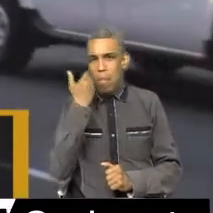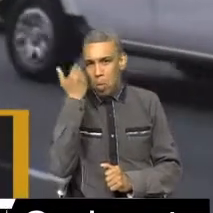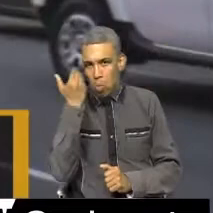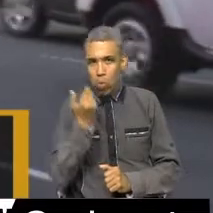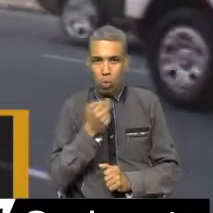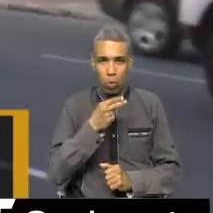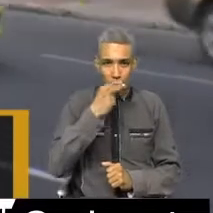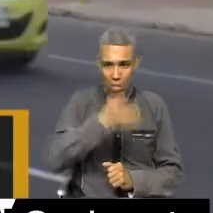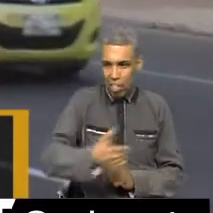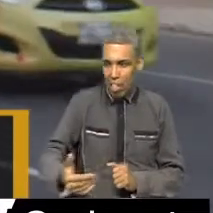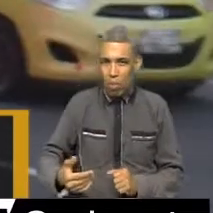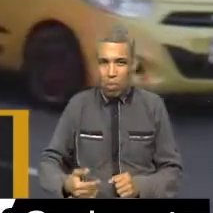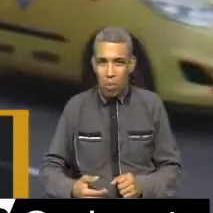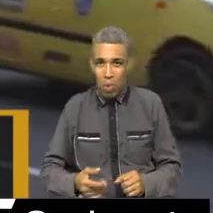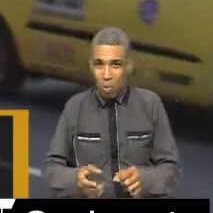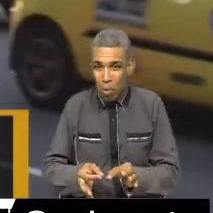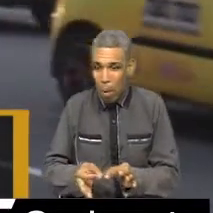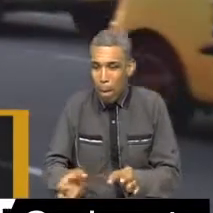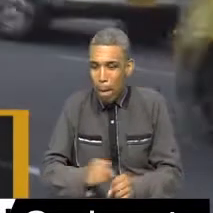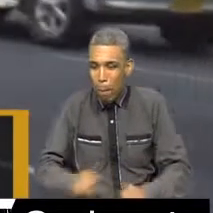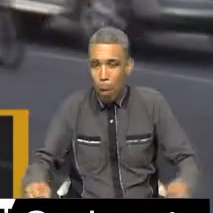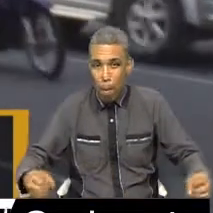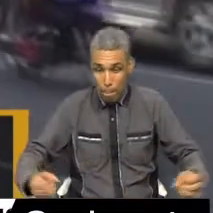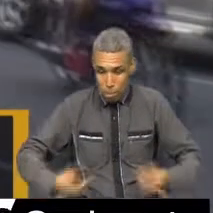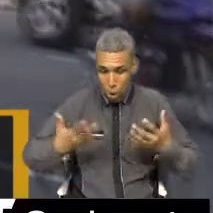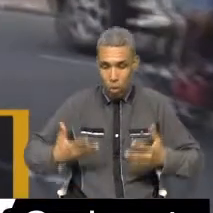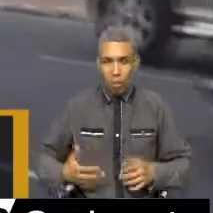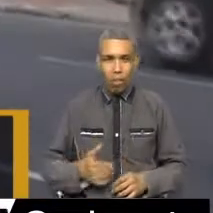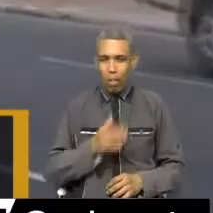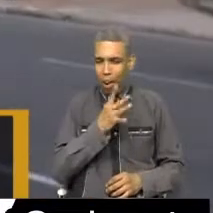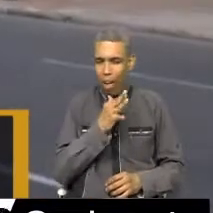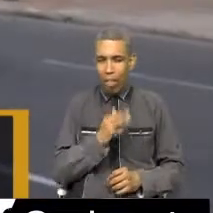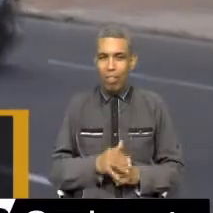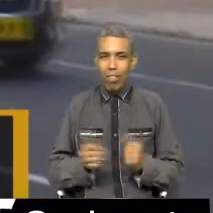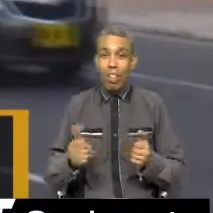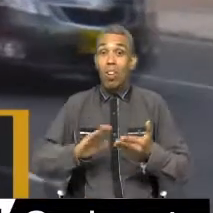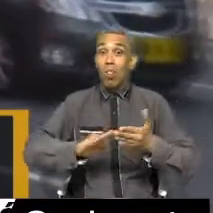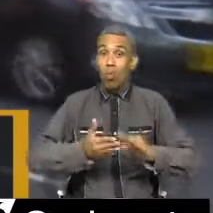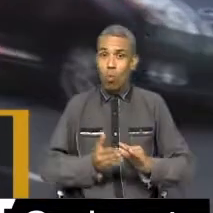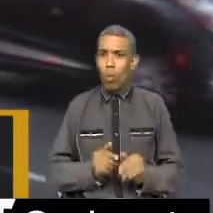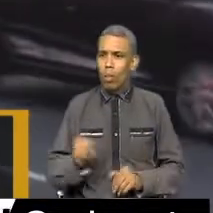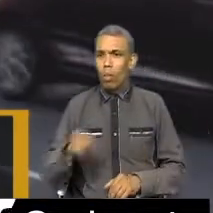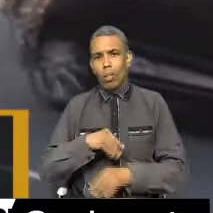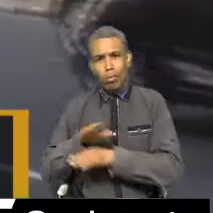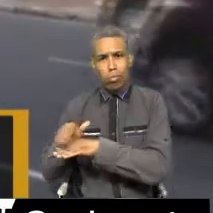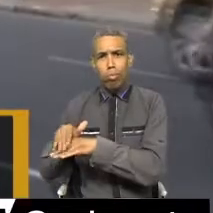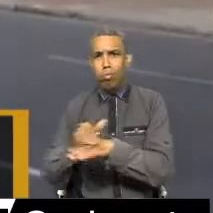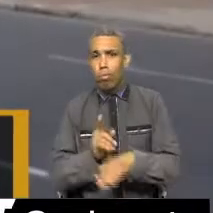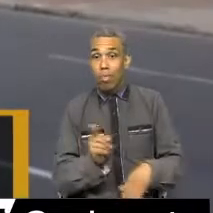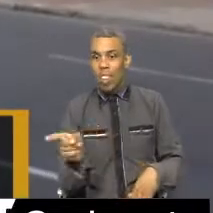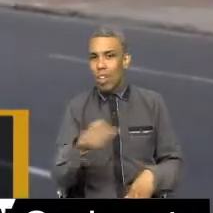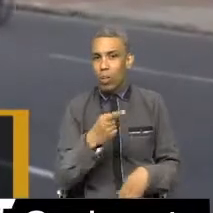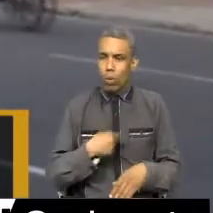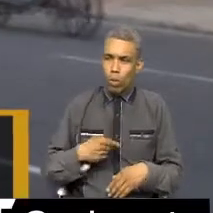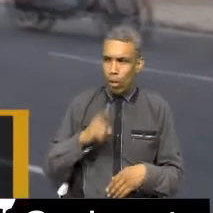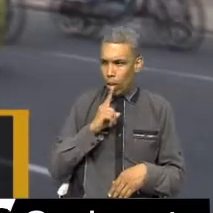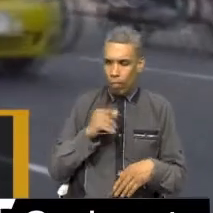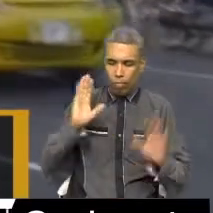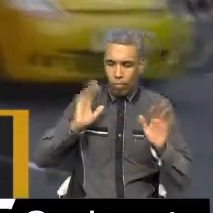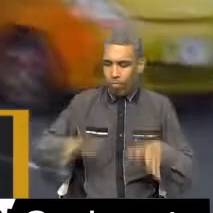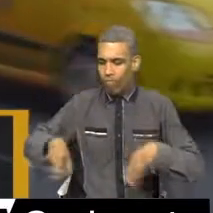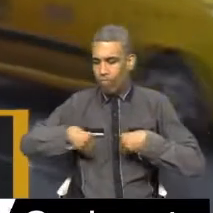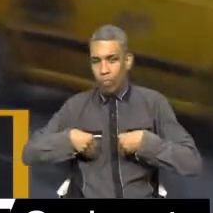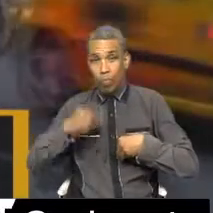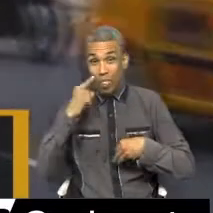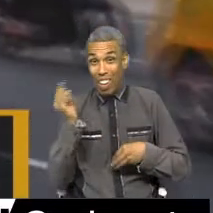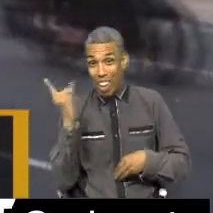quemados. Hay que resaltar también, Pedro, el comportamiento que ha tenido la comunidad. Y recordarles también nuestra línea de emergencia